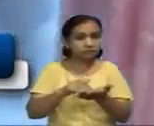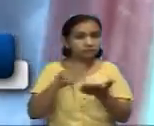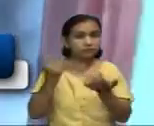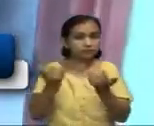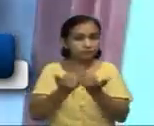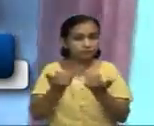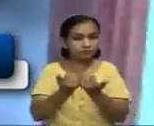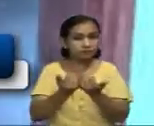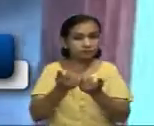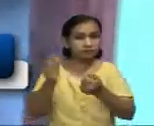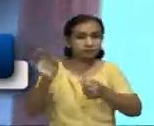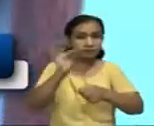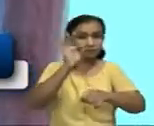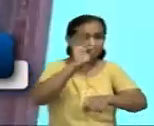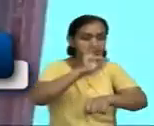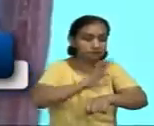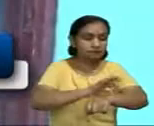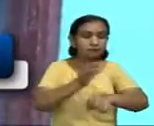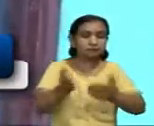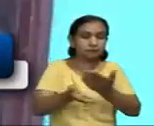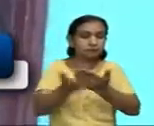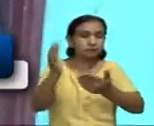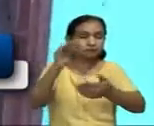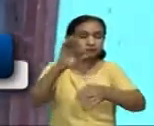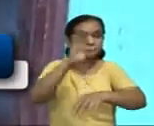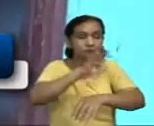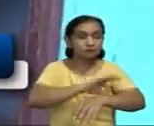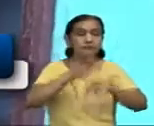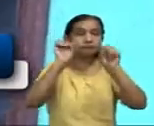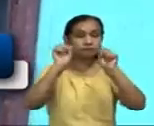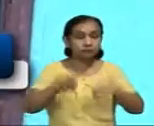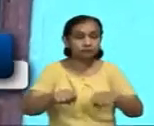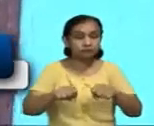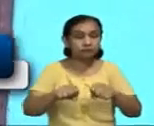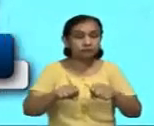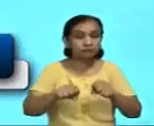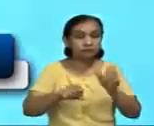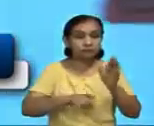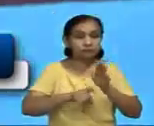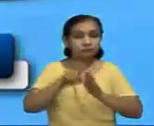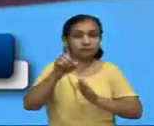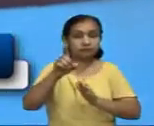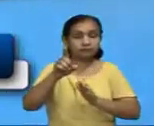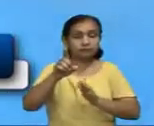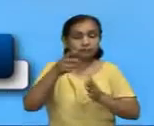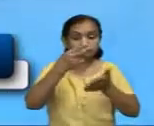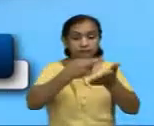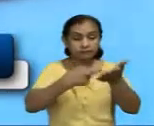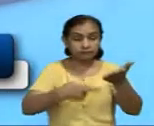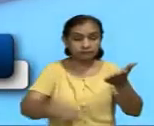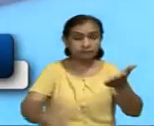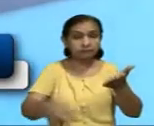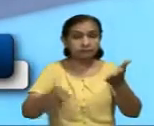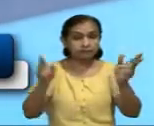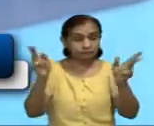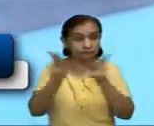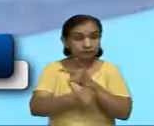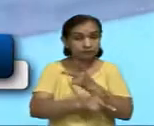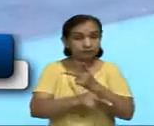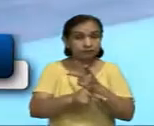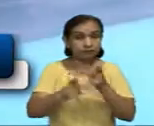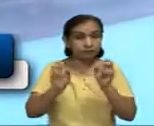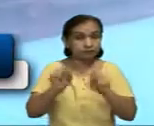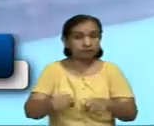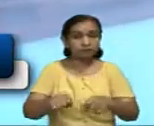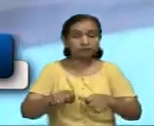el zancudo infectado le pica otra vez, puede llegar a desarrollar el dengue, este mortal que se conoce como